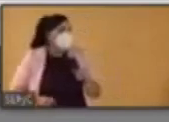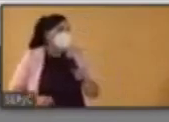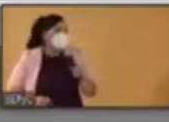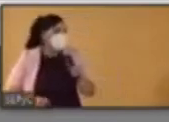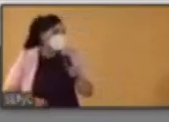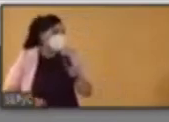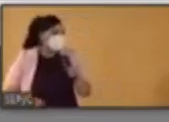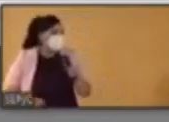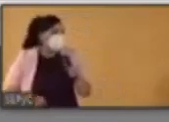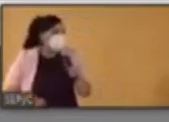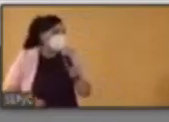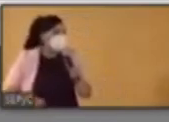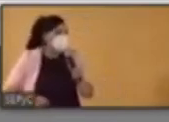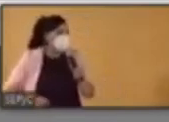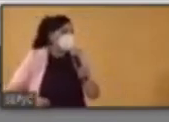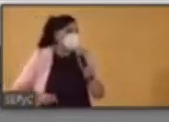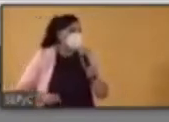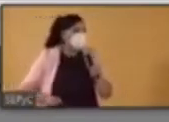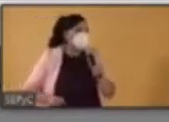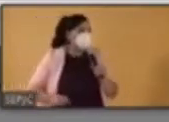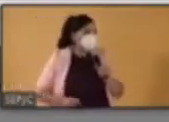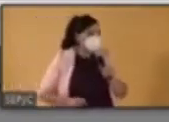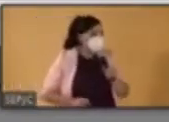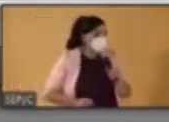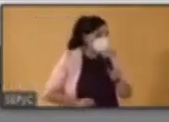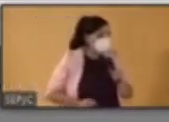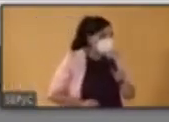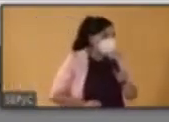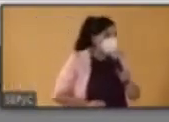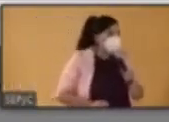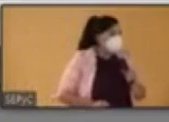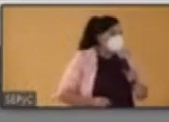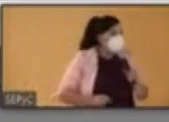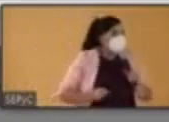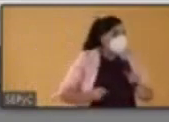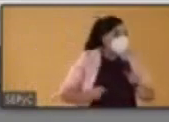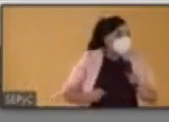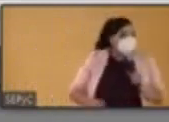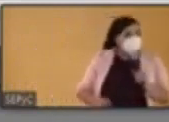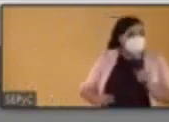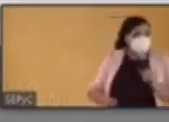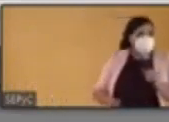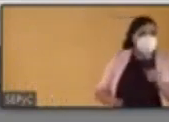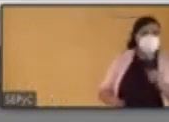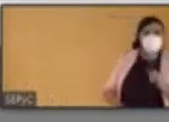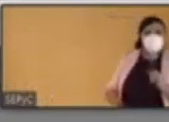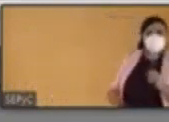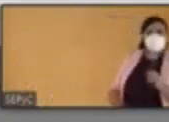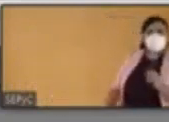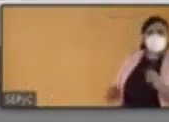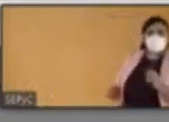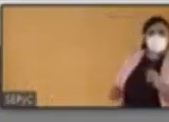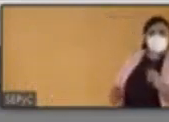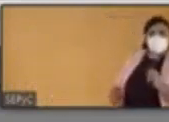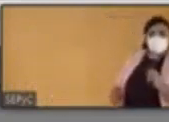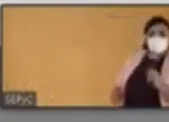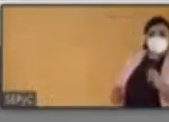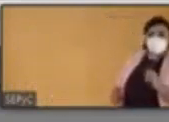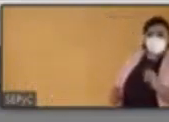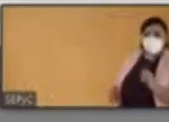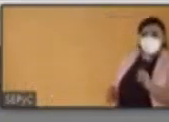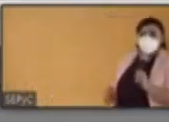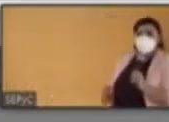Empleo, cargo, comisión. Es aquí en el apartado donde tengo la oportunidad de ya referir cuál es la categoría